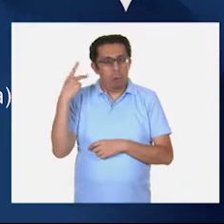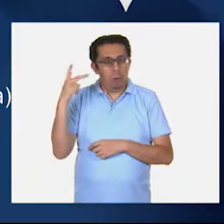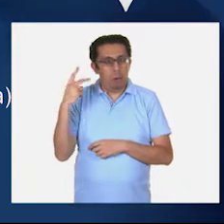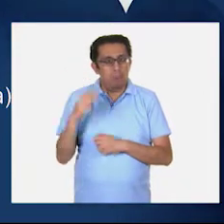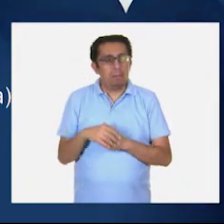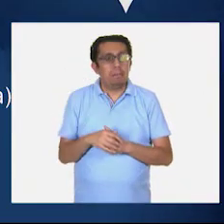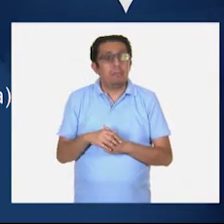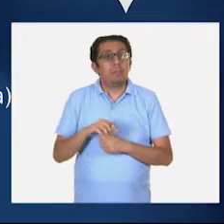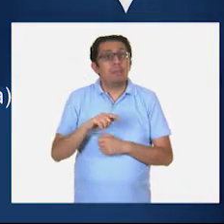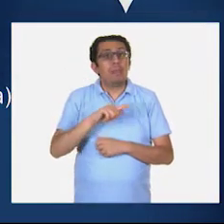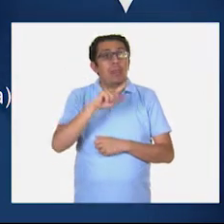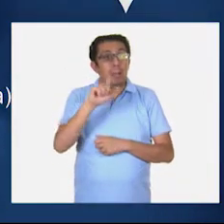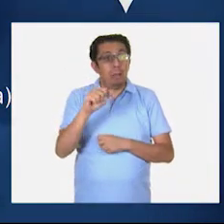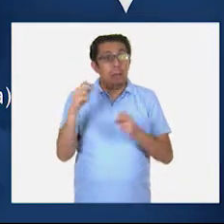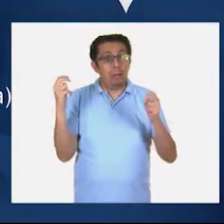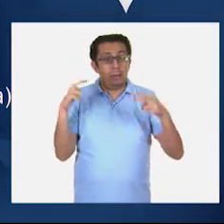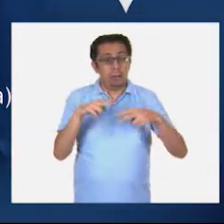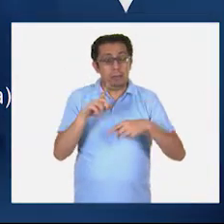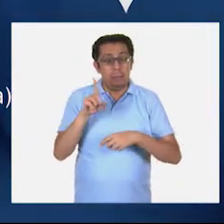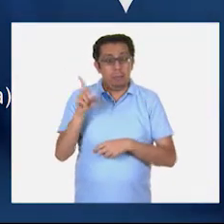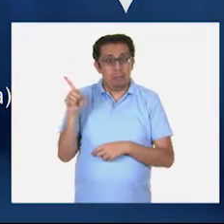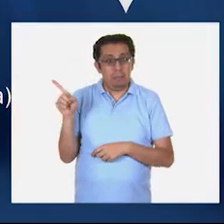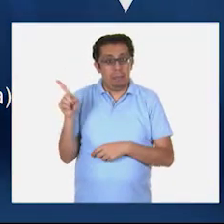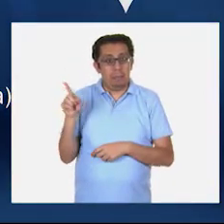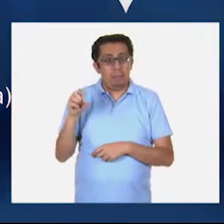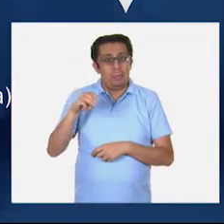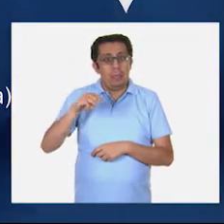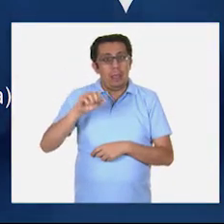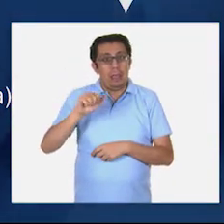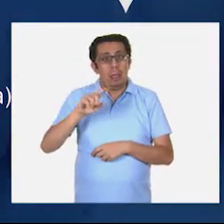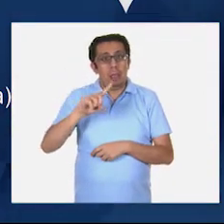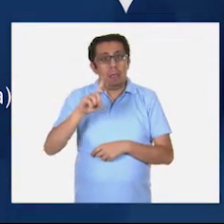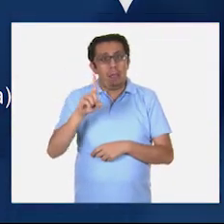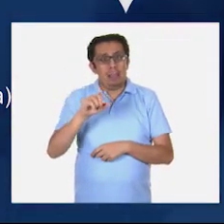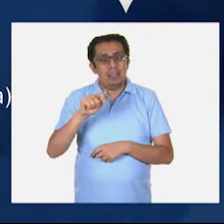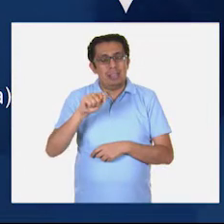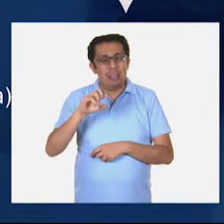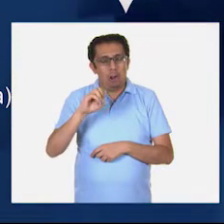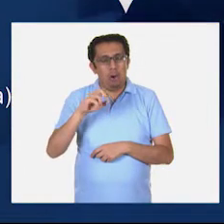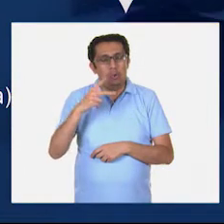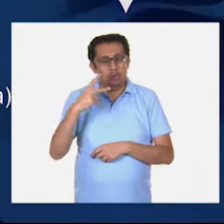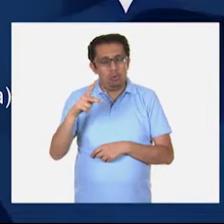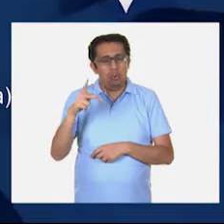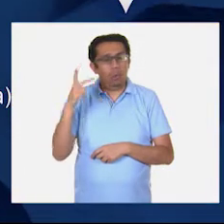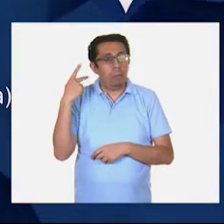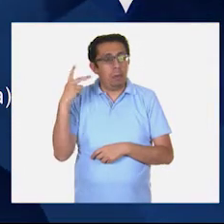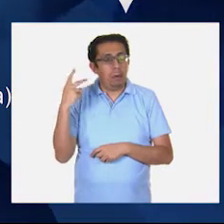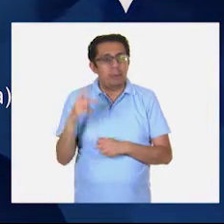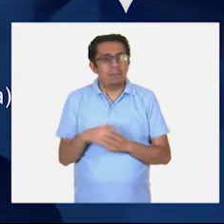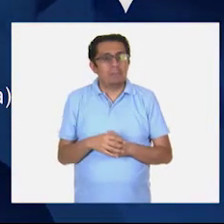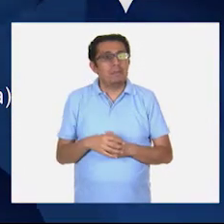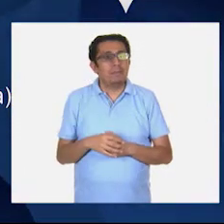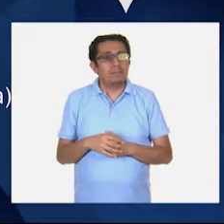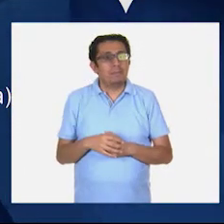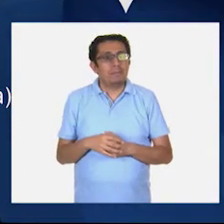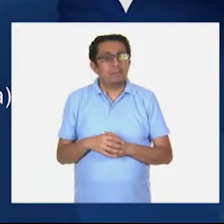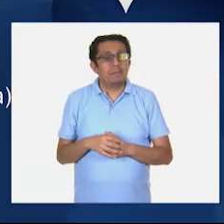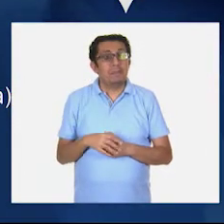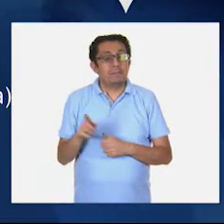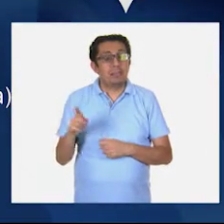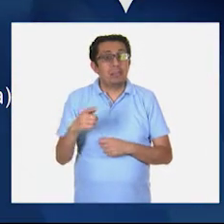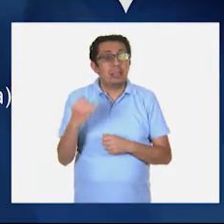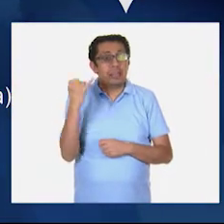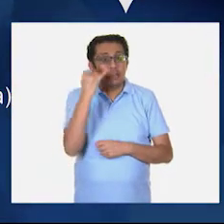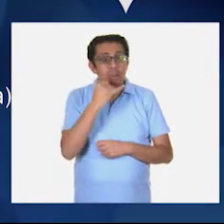luego nos vemos, Dios coge, en el mazateco del estado de Puebla. Otlazo kamati, en la lengua